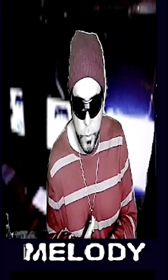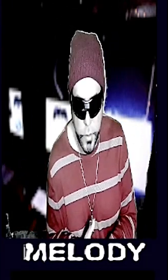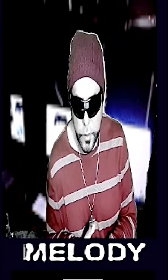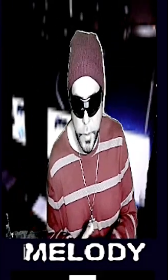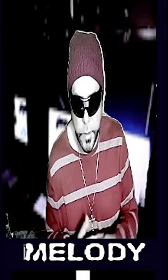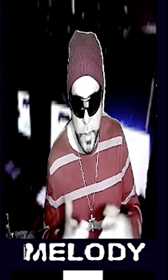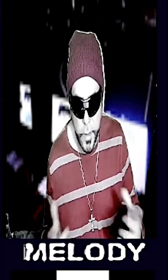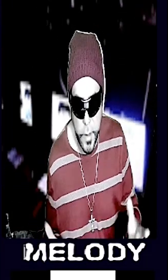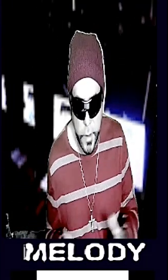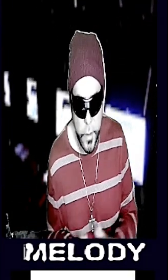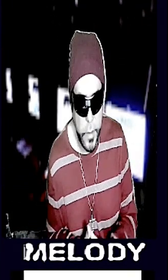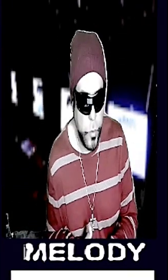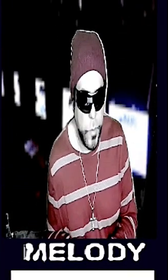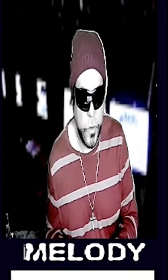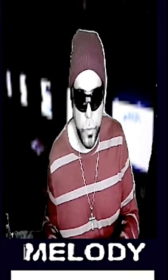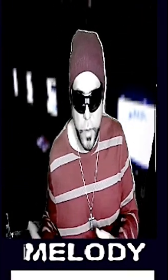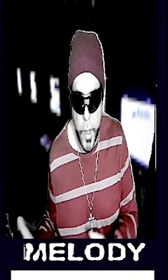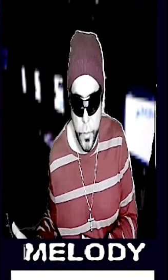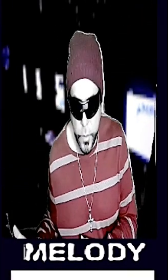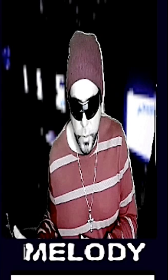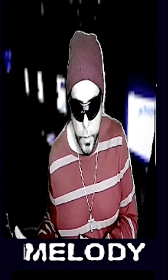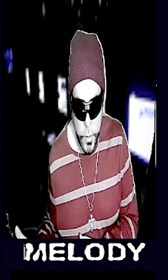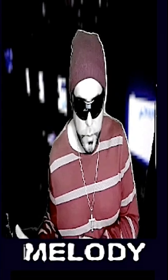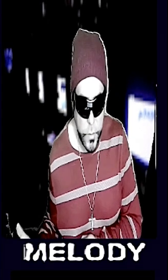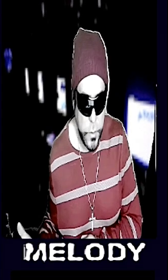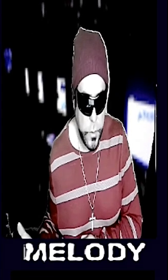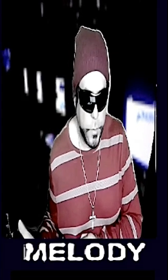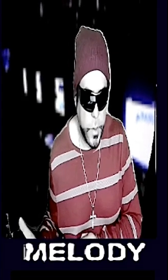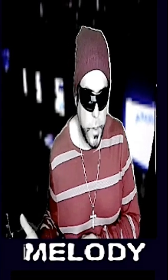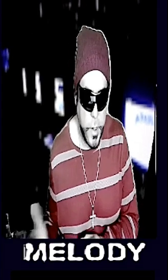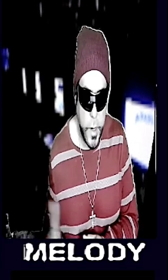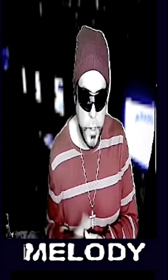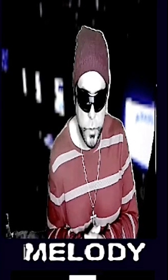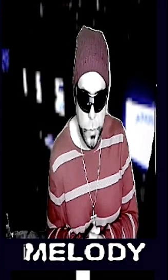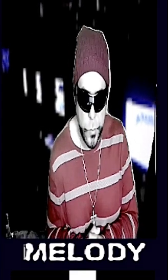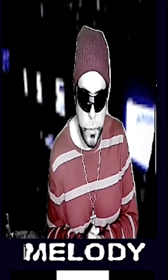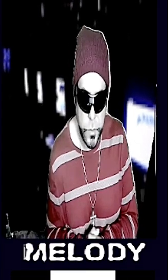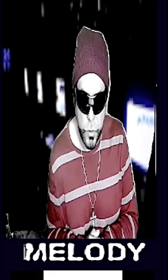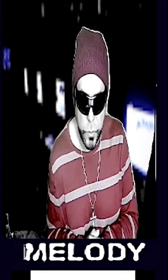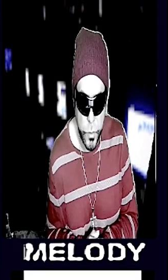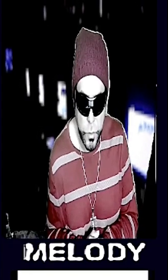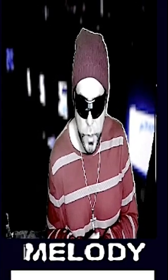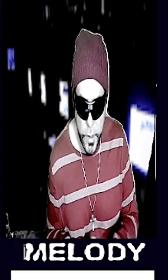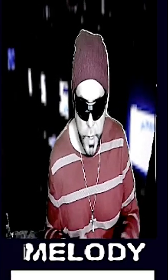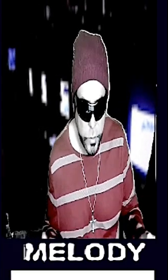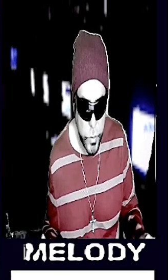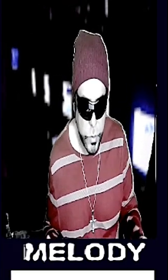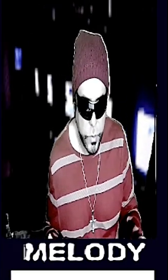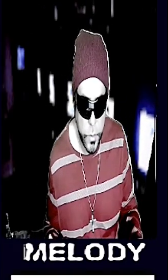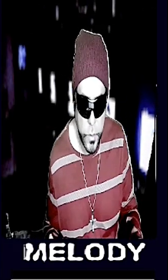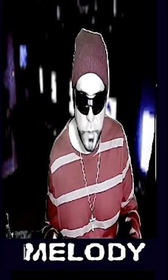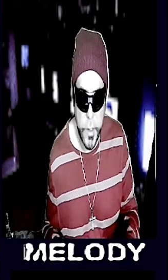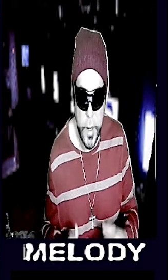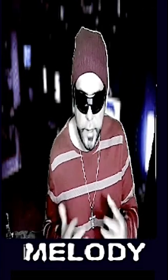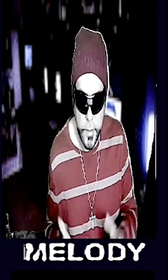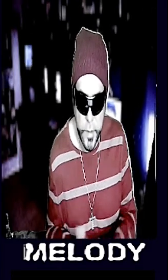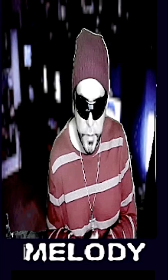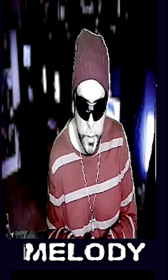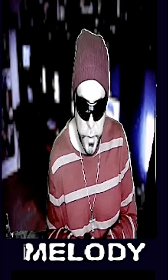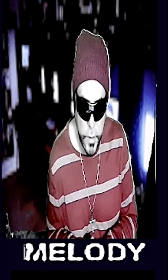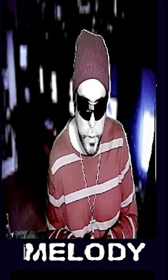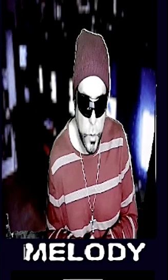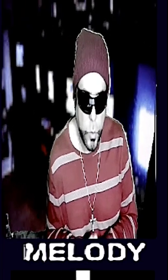no porque y notiz ciudadano sino porque en Jalisco hemos vivido un tracos de